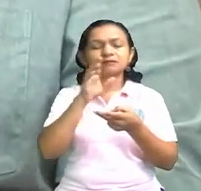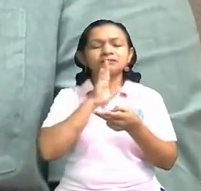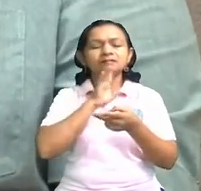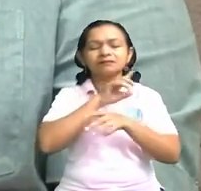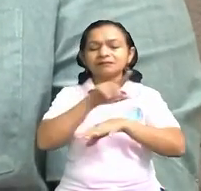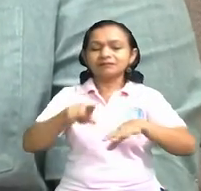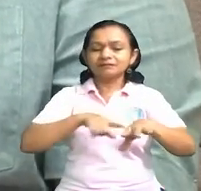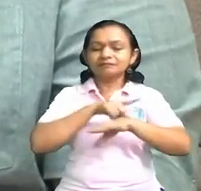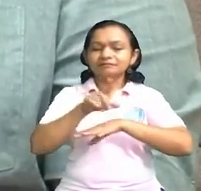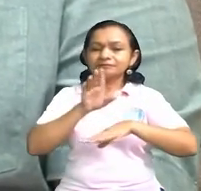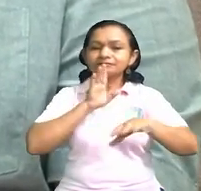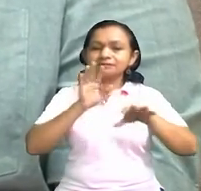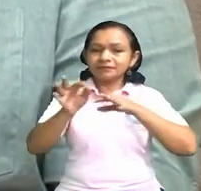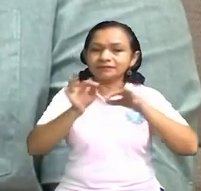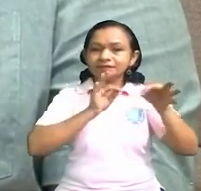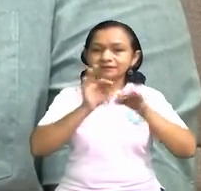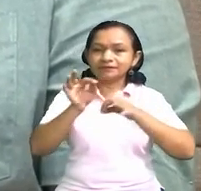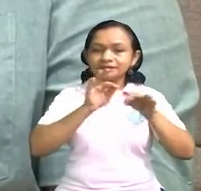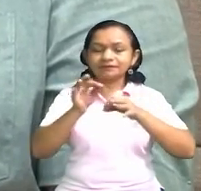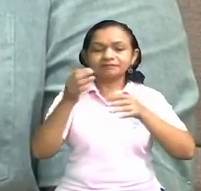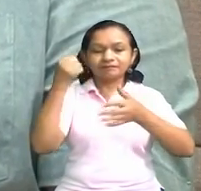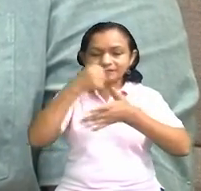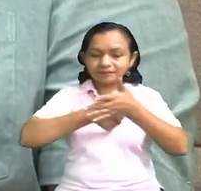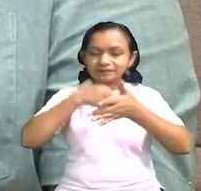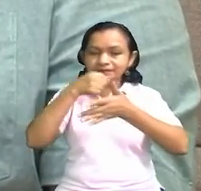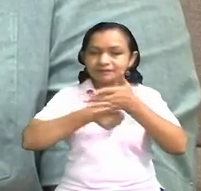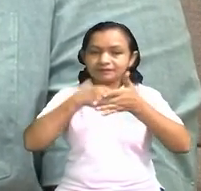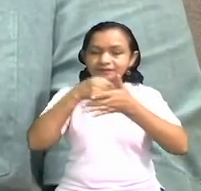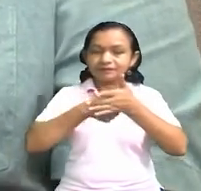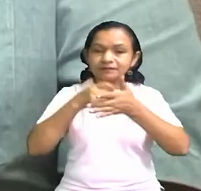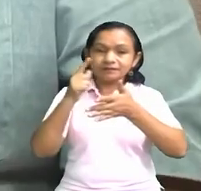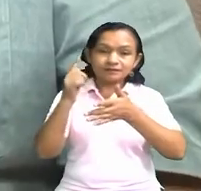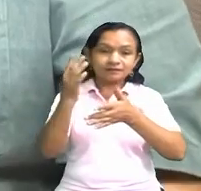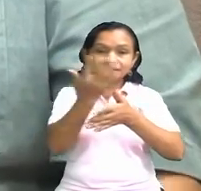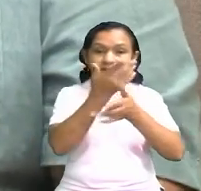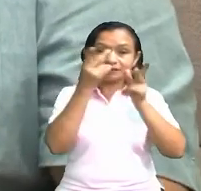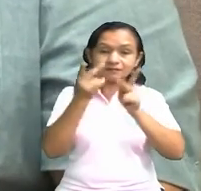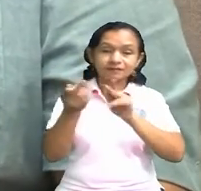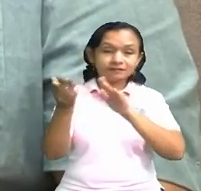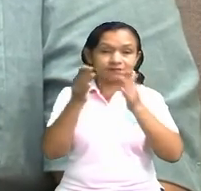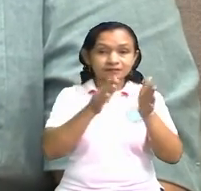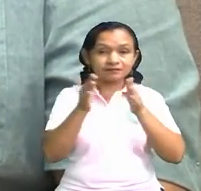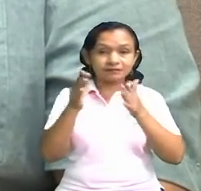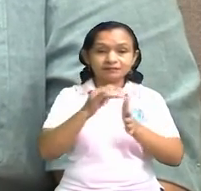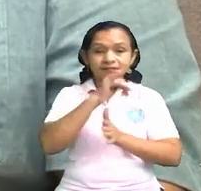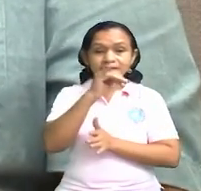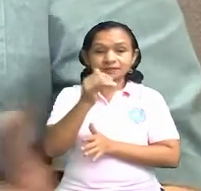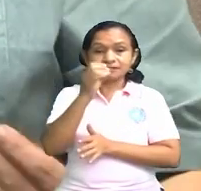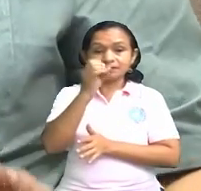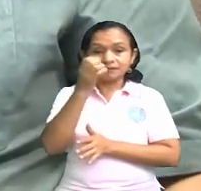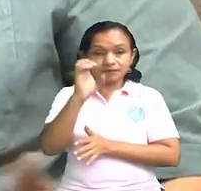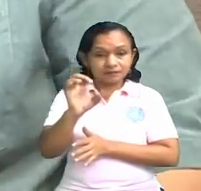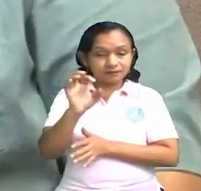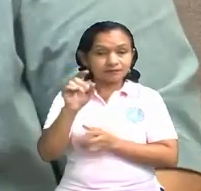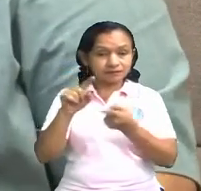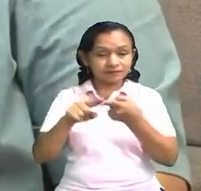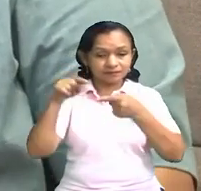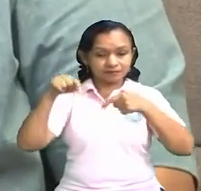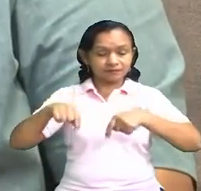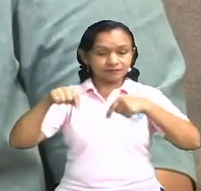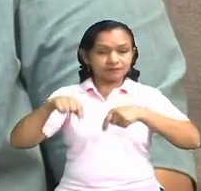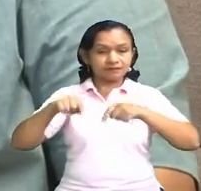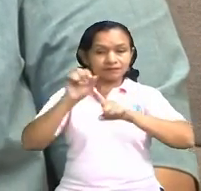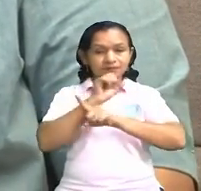pasaríamos horas hablando del esfuerzo, ¿verdad? Bueno, el mismo compañero José Figueroa, hoy diputado aquí en